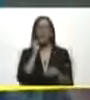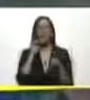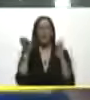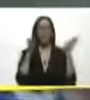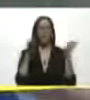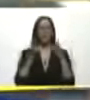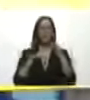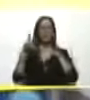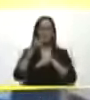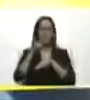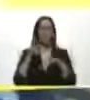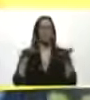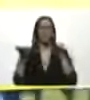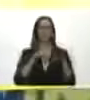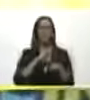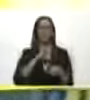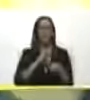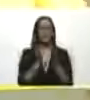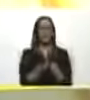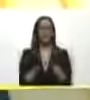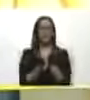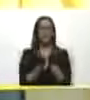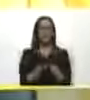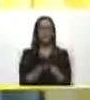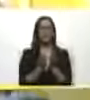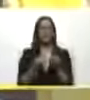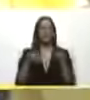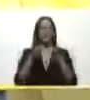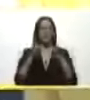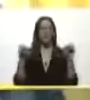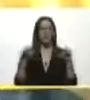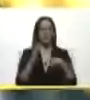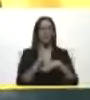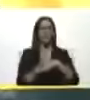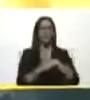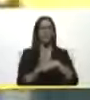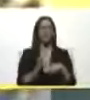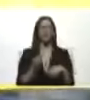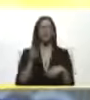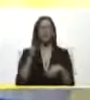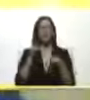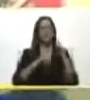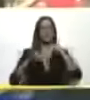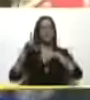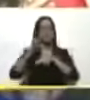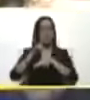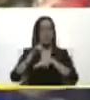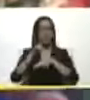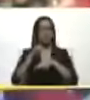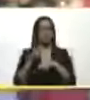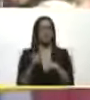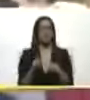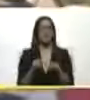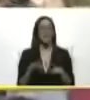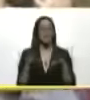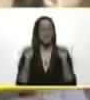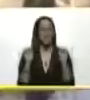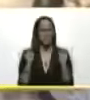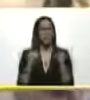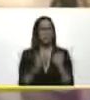es turismo Social para los estudiantes de educación media que en sus liceos entendemos